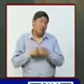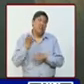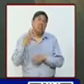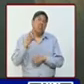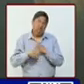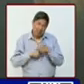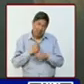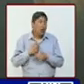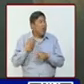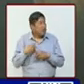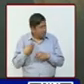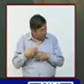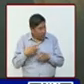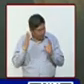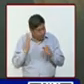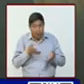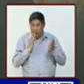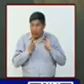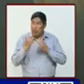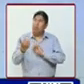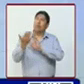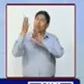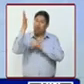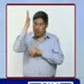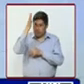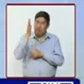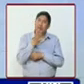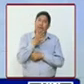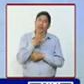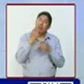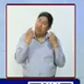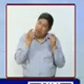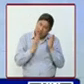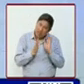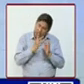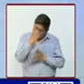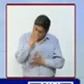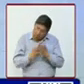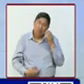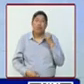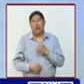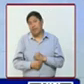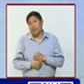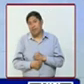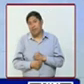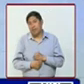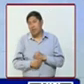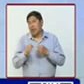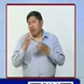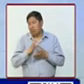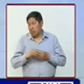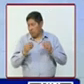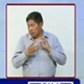pero tratemos por lo menos de hablar con los papás, de hablar en confianza, para